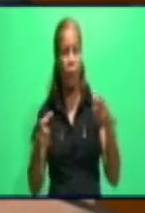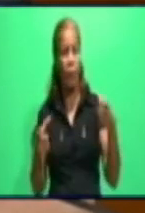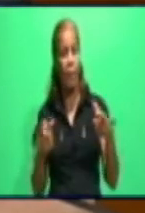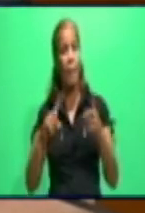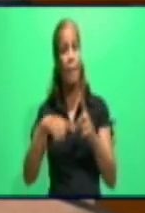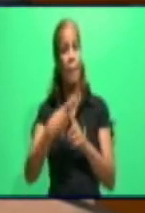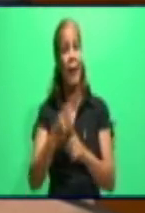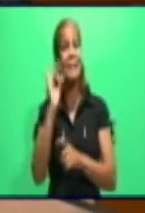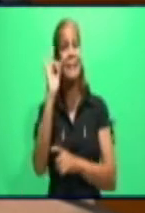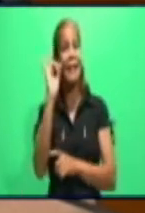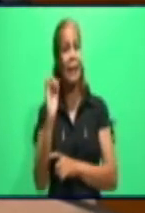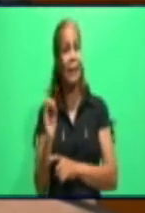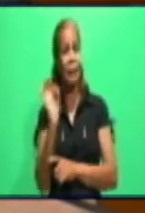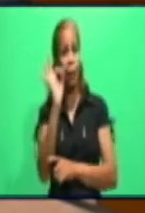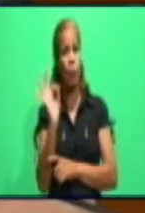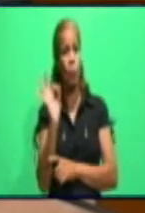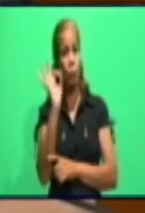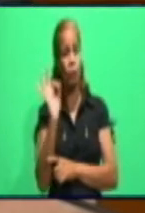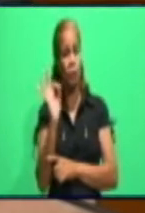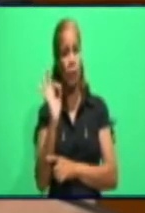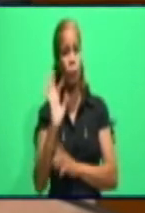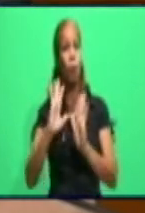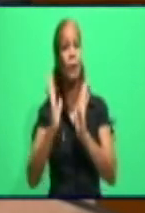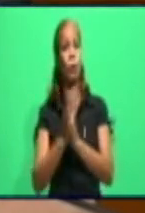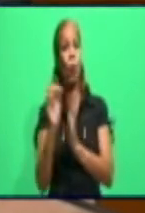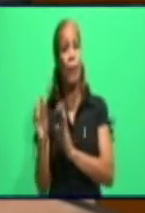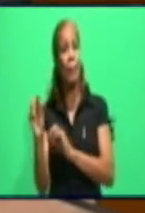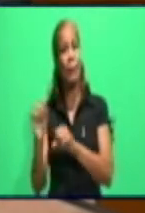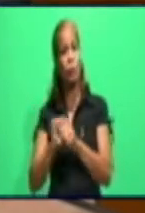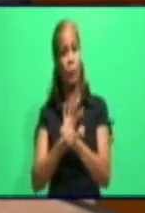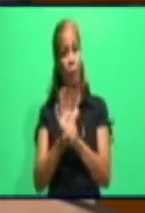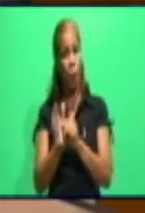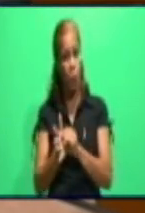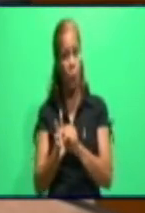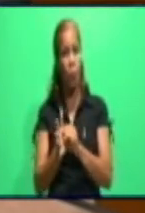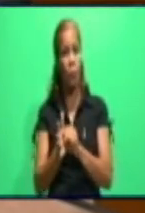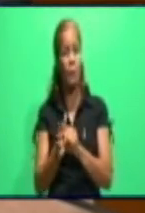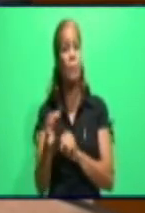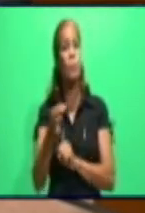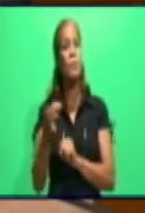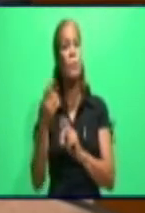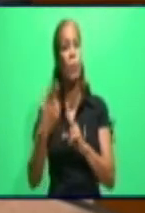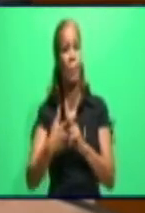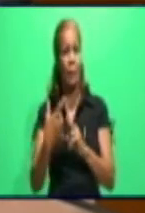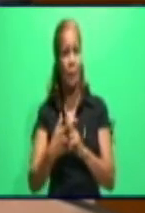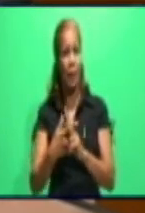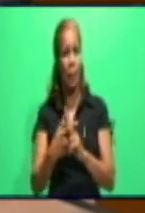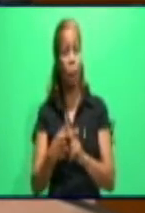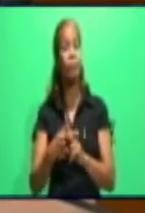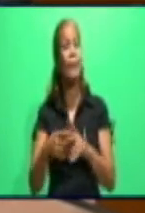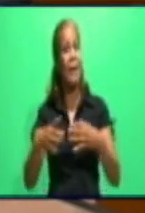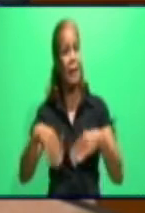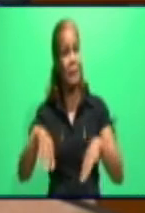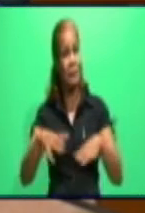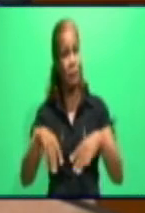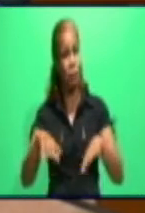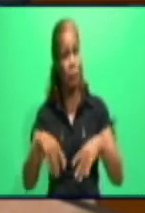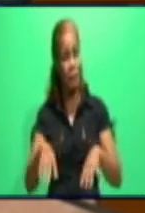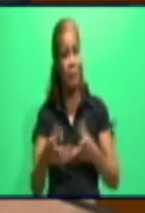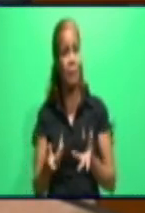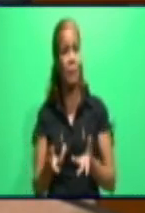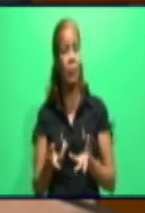por ciento de los casos confirmados corresponden al municipio vayamos es decir que la situación epidemiológica